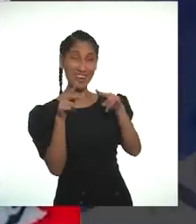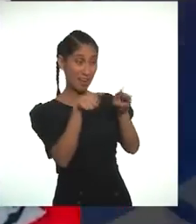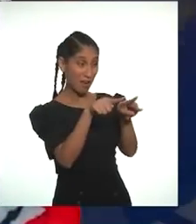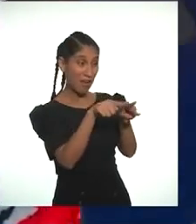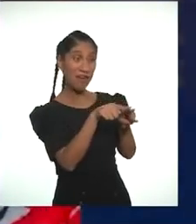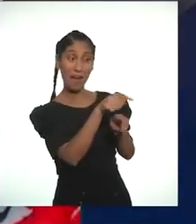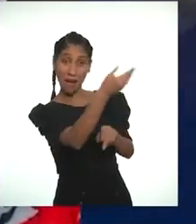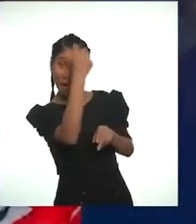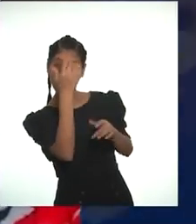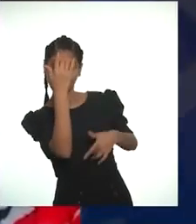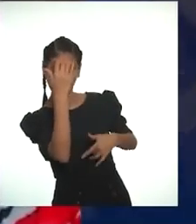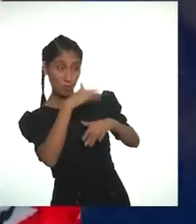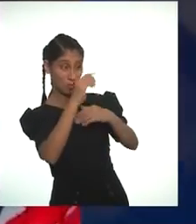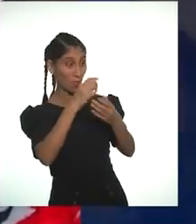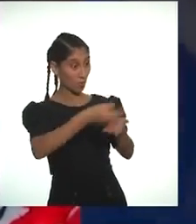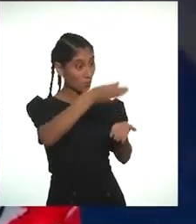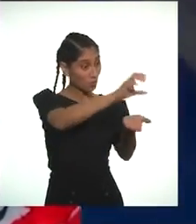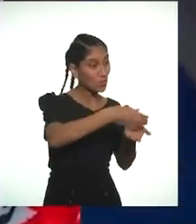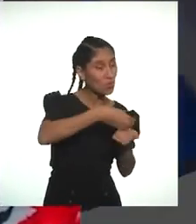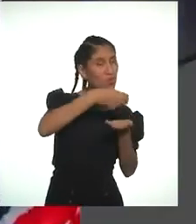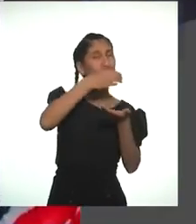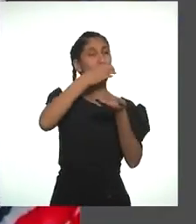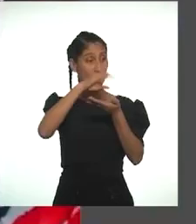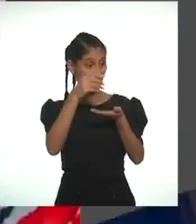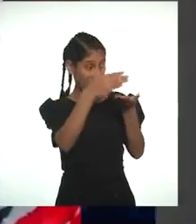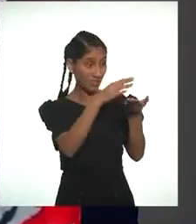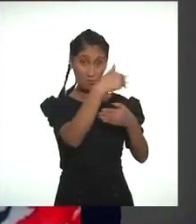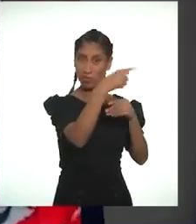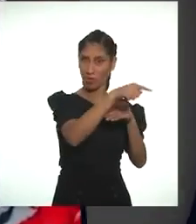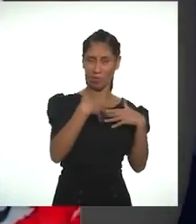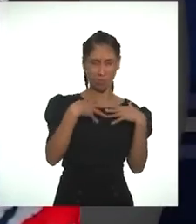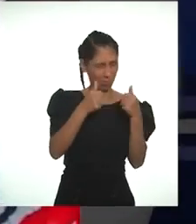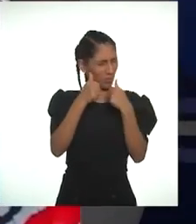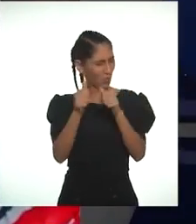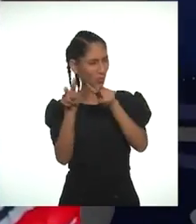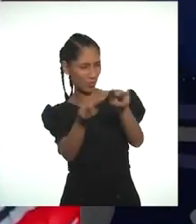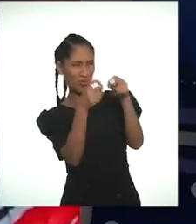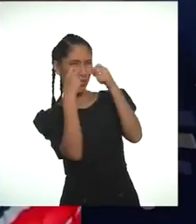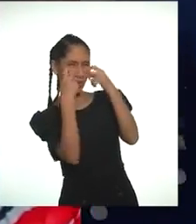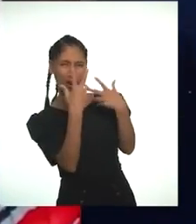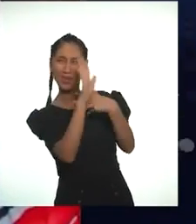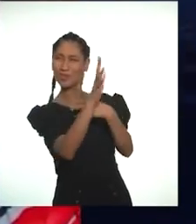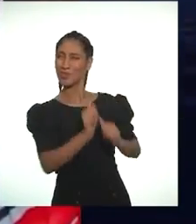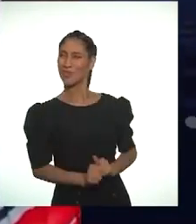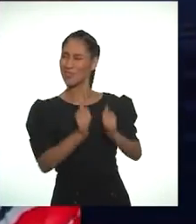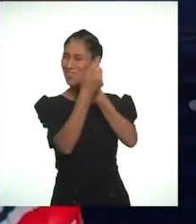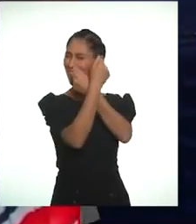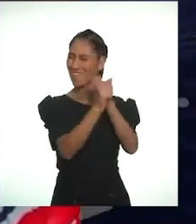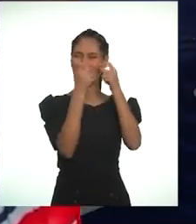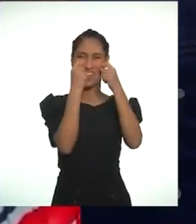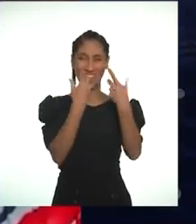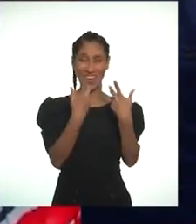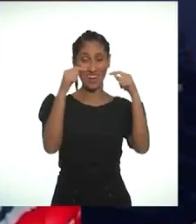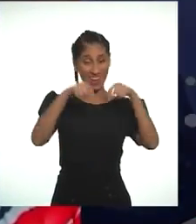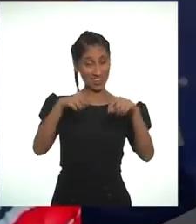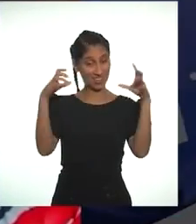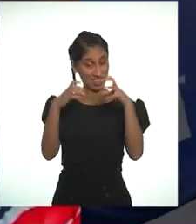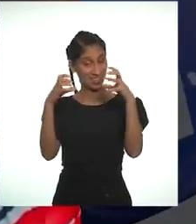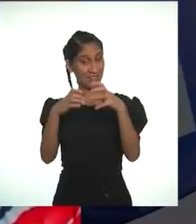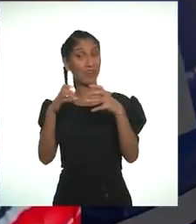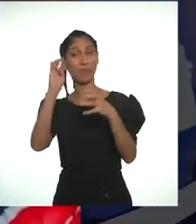nos emociona de seguir apoyando, de salvar más vidas. Y eso es, acá en el Comando